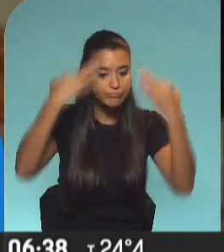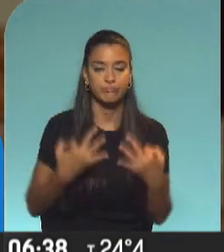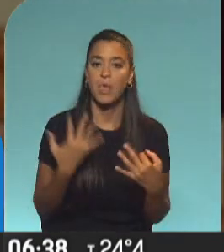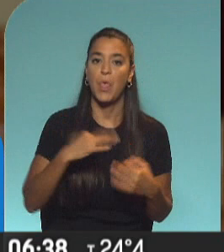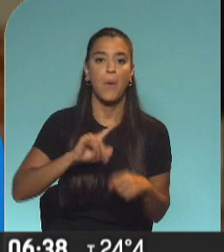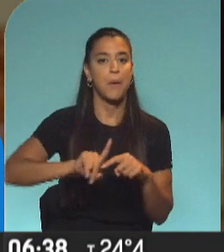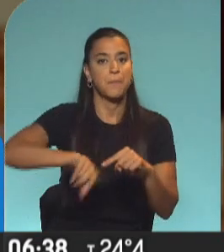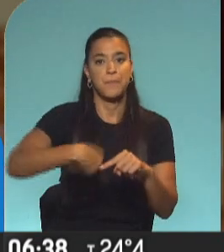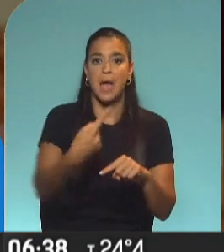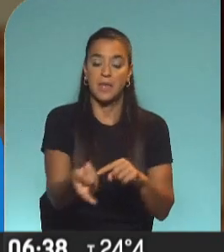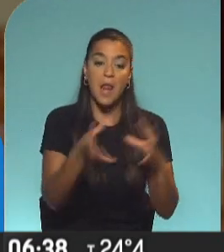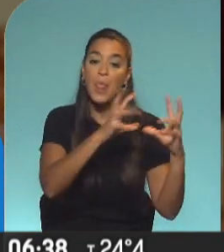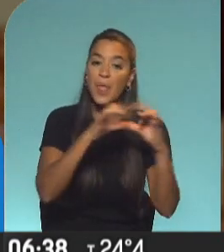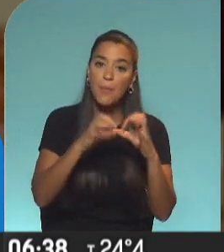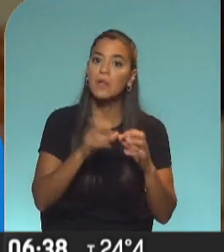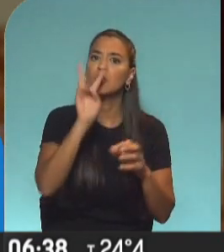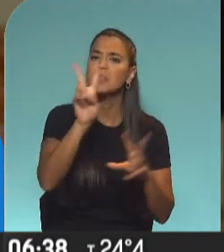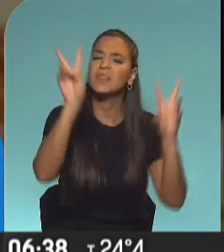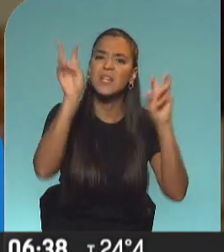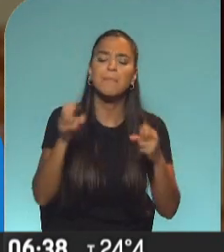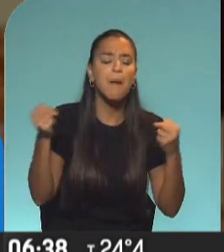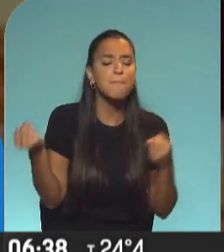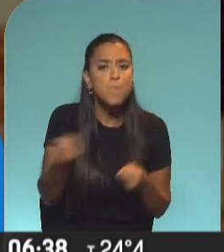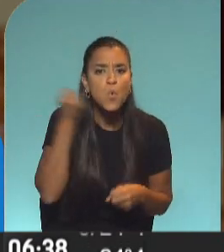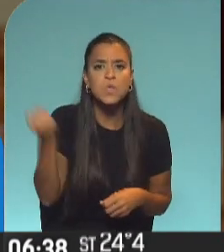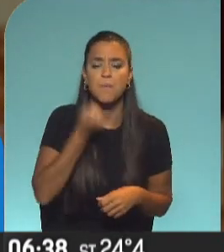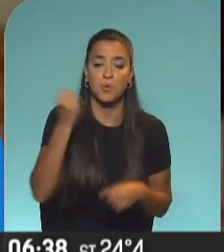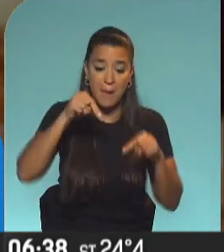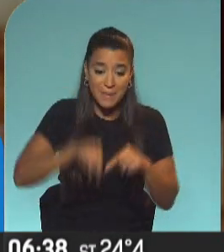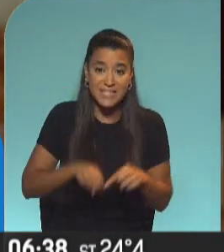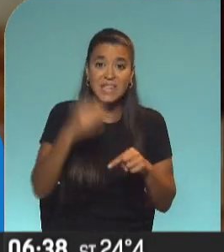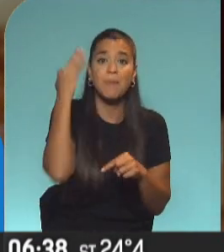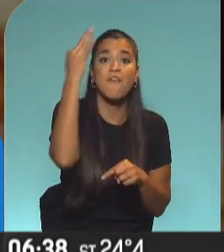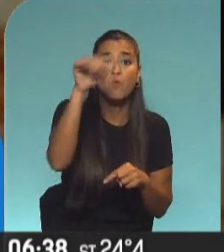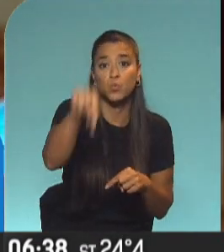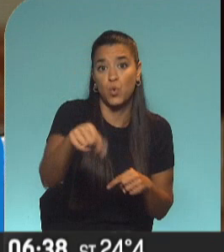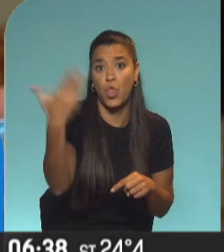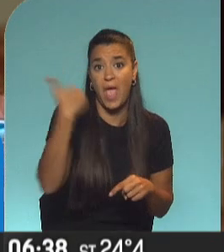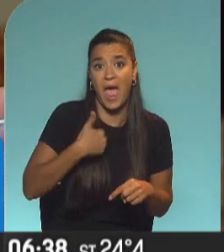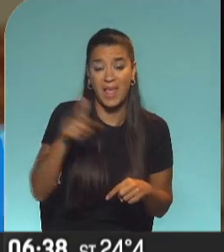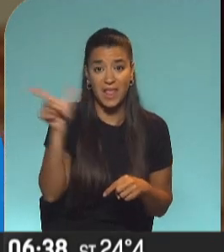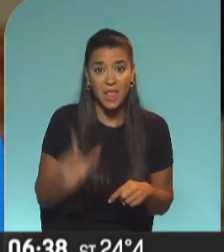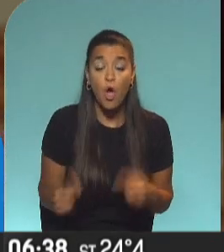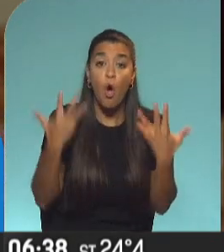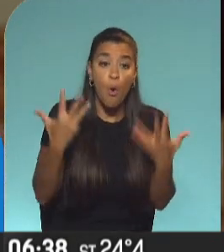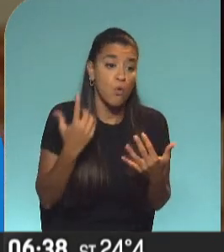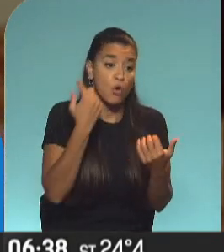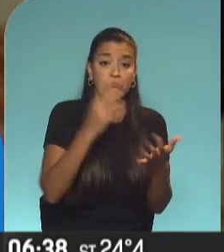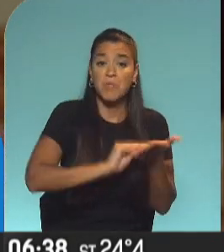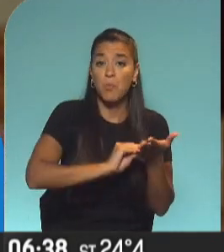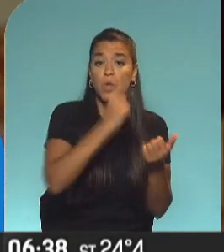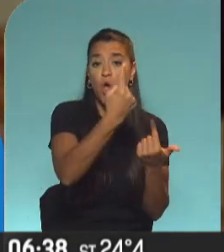Parlamento debate dos temas tan serios para el presente y para el futuro de la Argentina. Y que obviamente cada uno de los